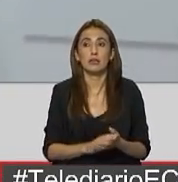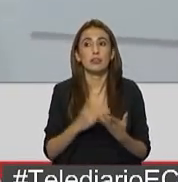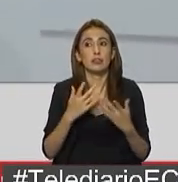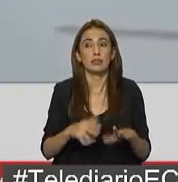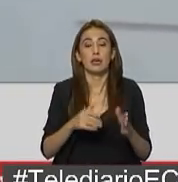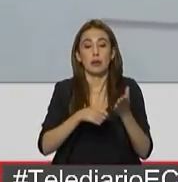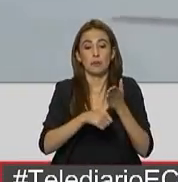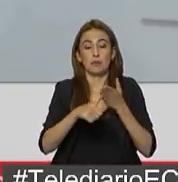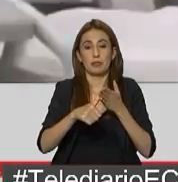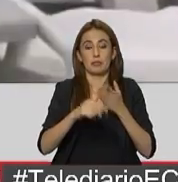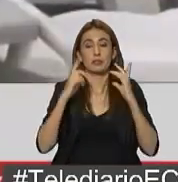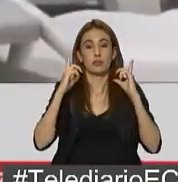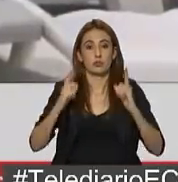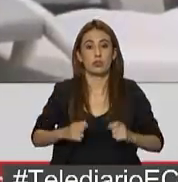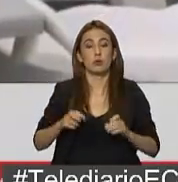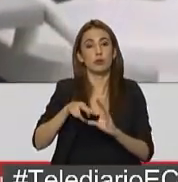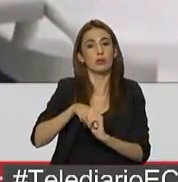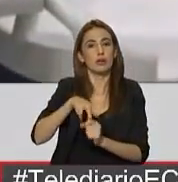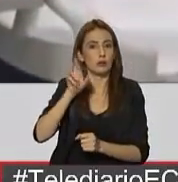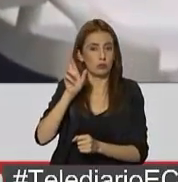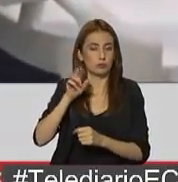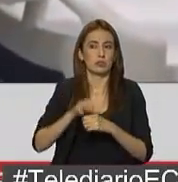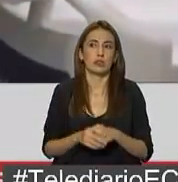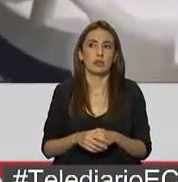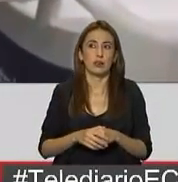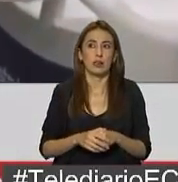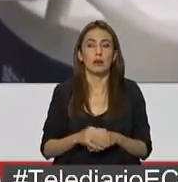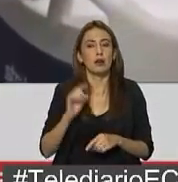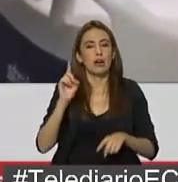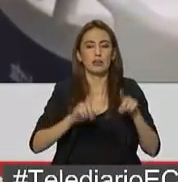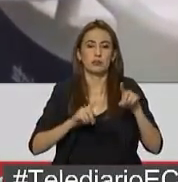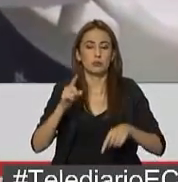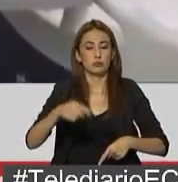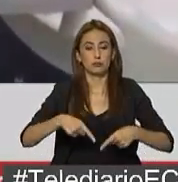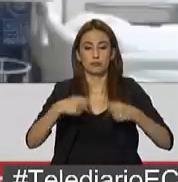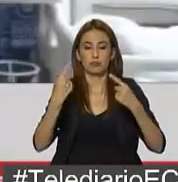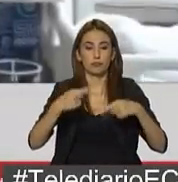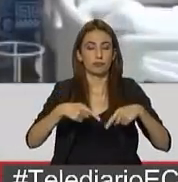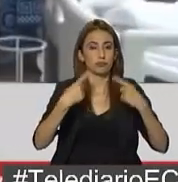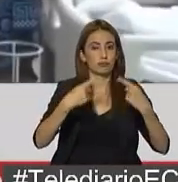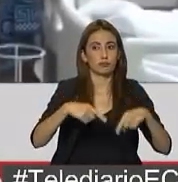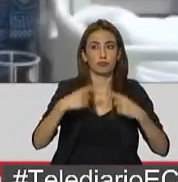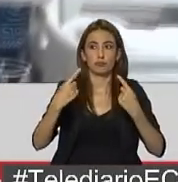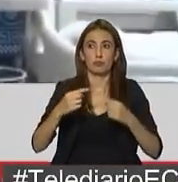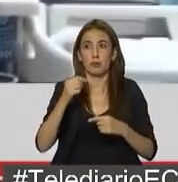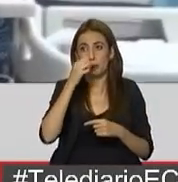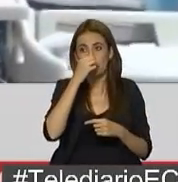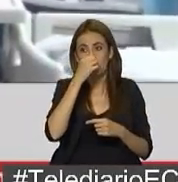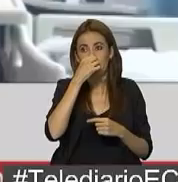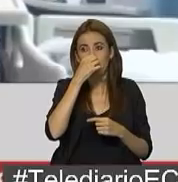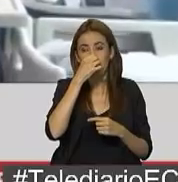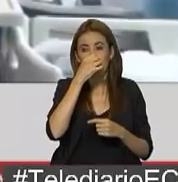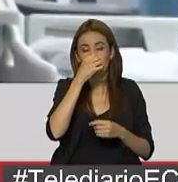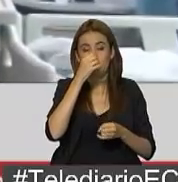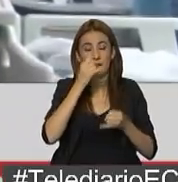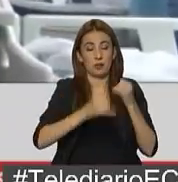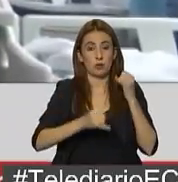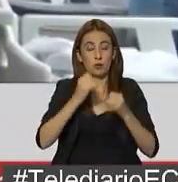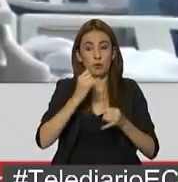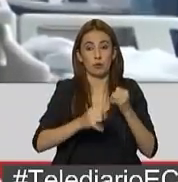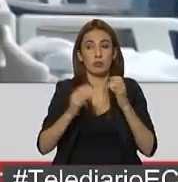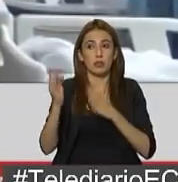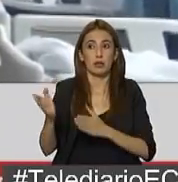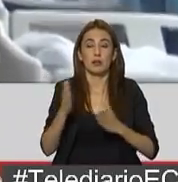del ministro de Salud, Jaime Mañalich, tras una serie de polémicas en torno al manejo de la crisis sanitaria. La última descubrió que el Departamento